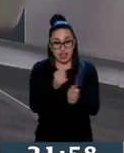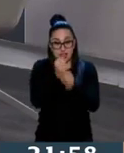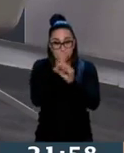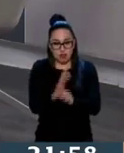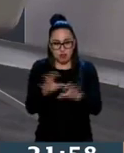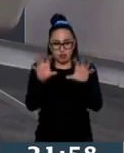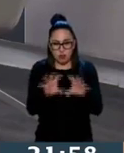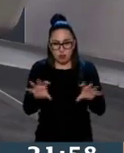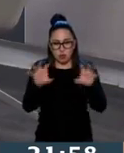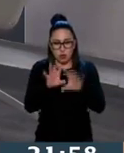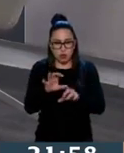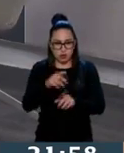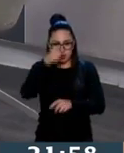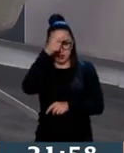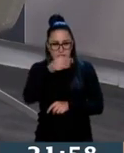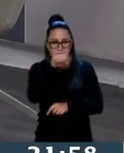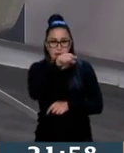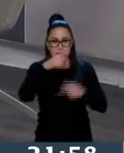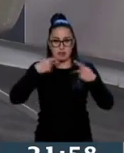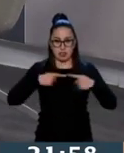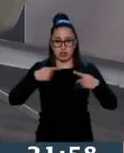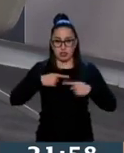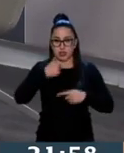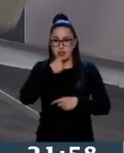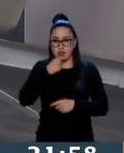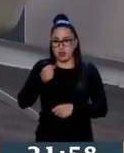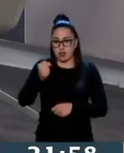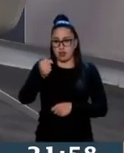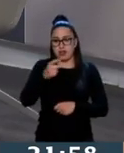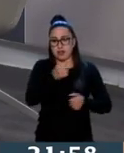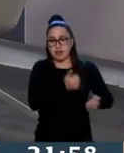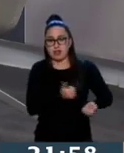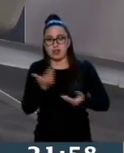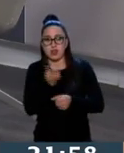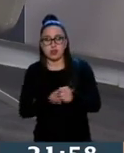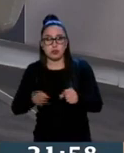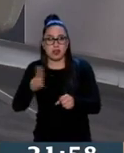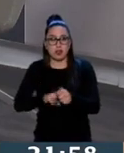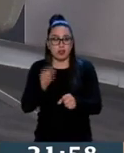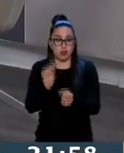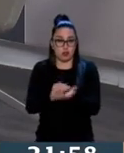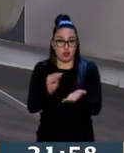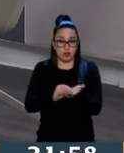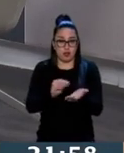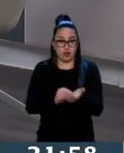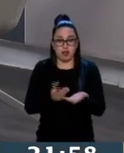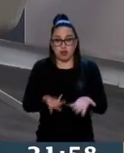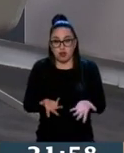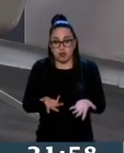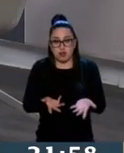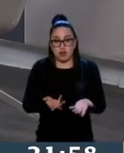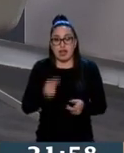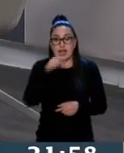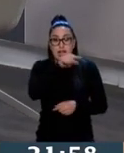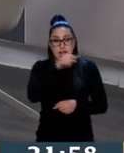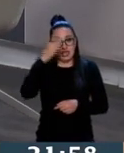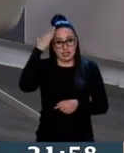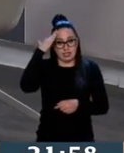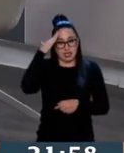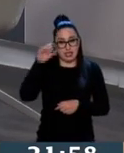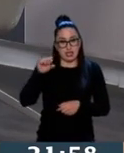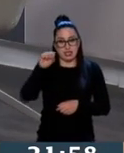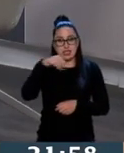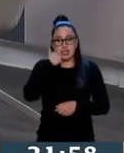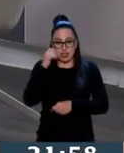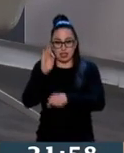que había una negligencia por parte del conductor. Hoy el conductor está hospitalizado. Entiendo por parte del líder sindical que quiera salir a defender